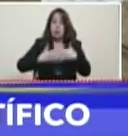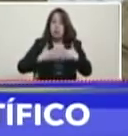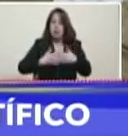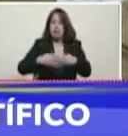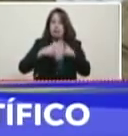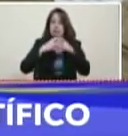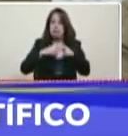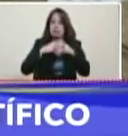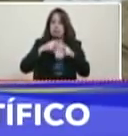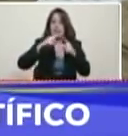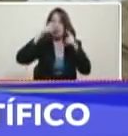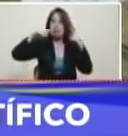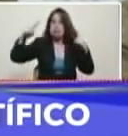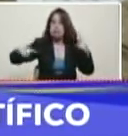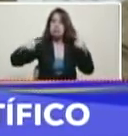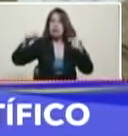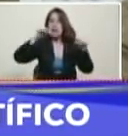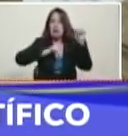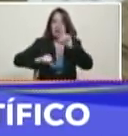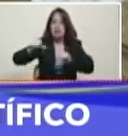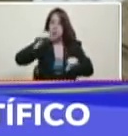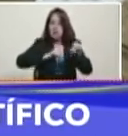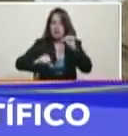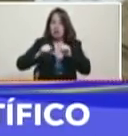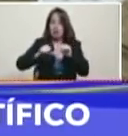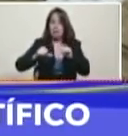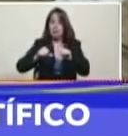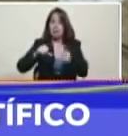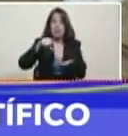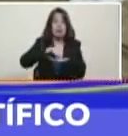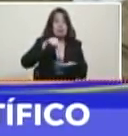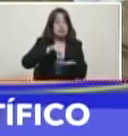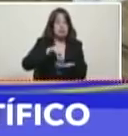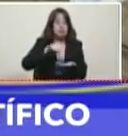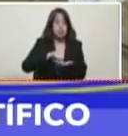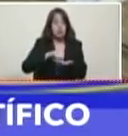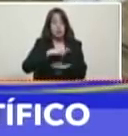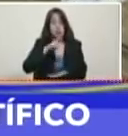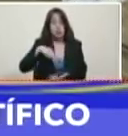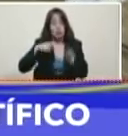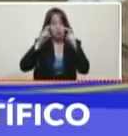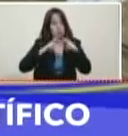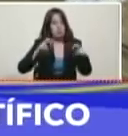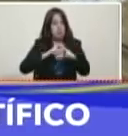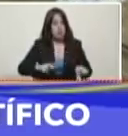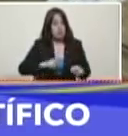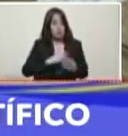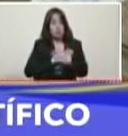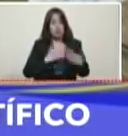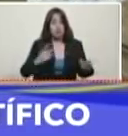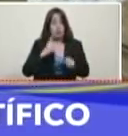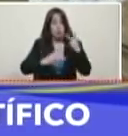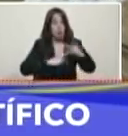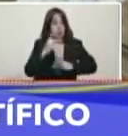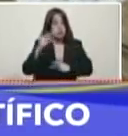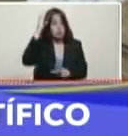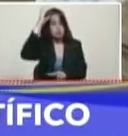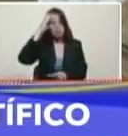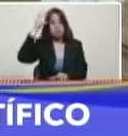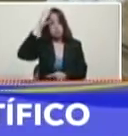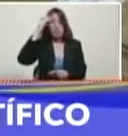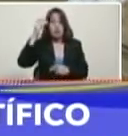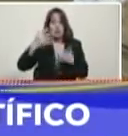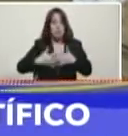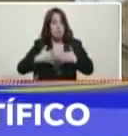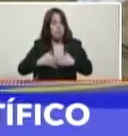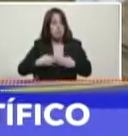electrónica, de la química, las capacidades de nuestros centros de investigación puestos al servicio de la capacidad productiva, tanto de la industria privada